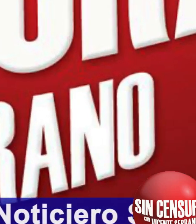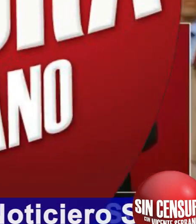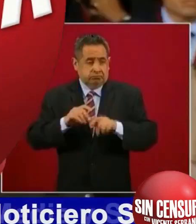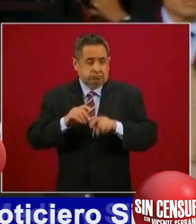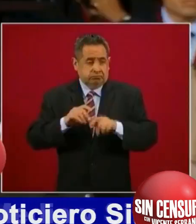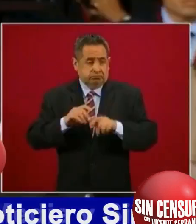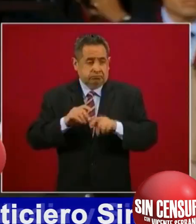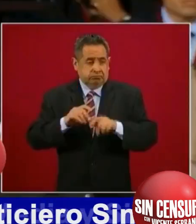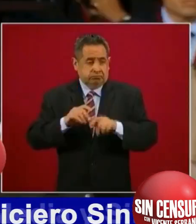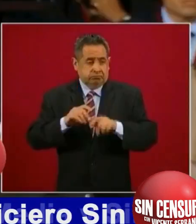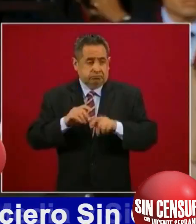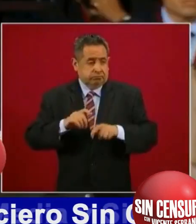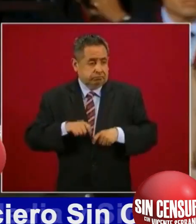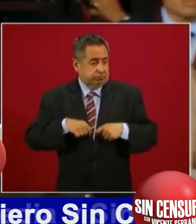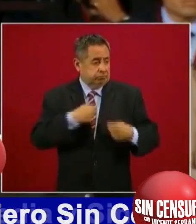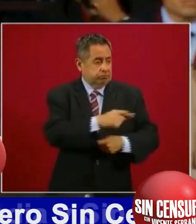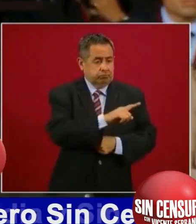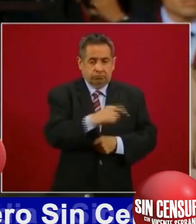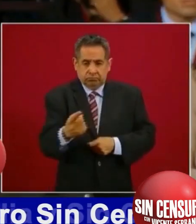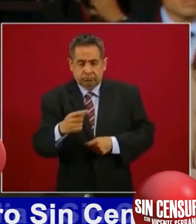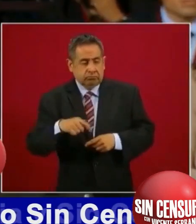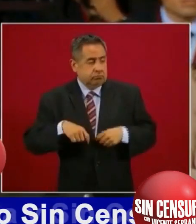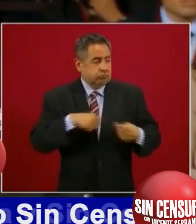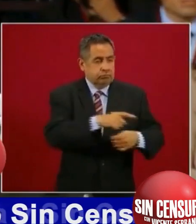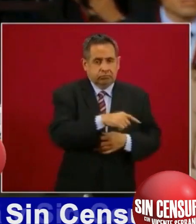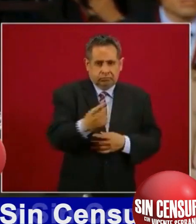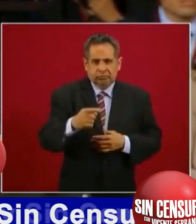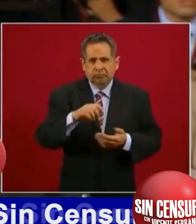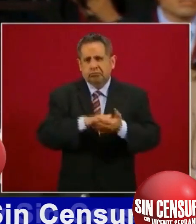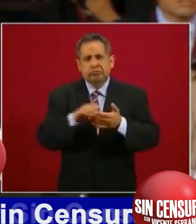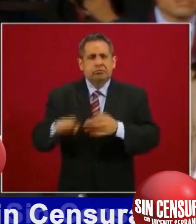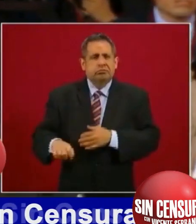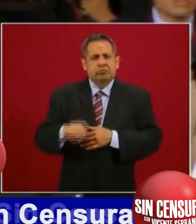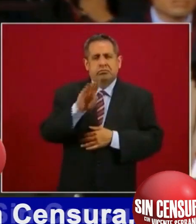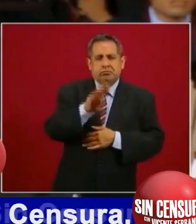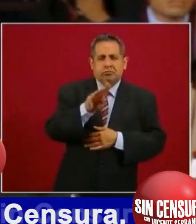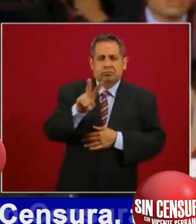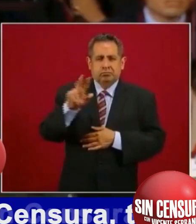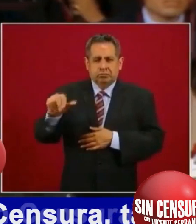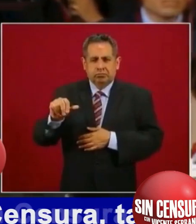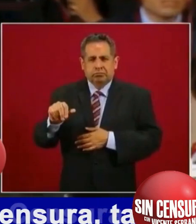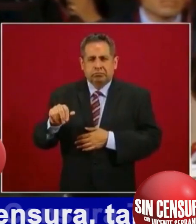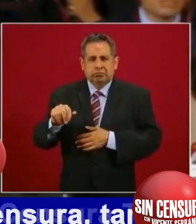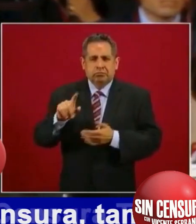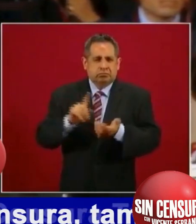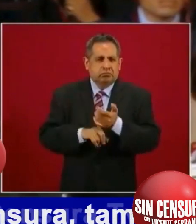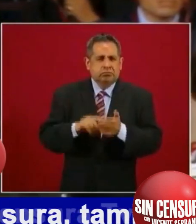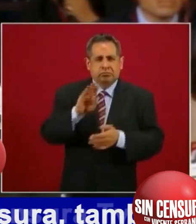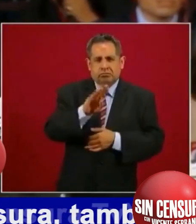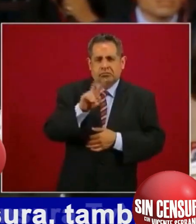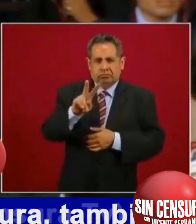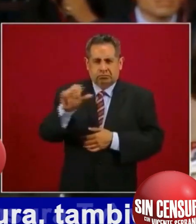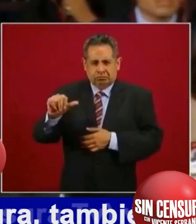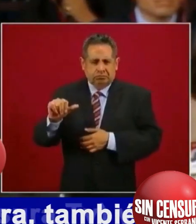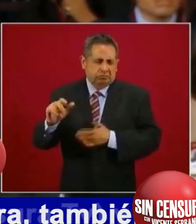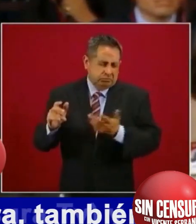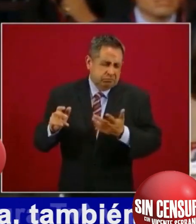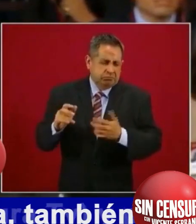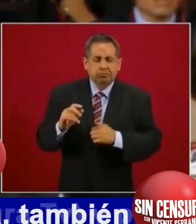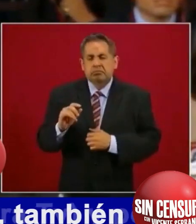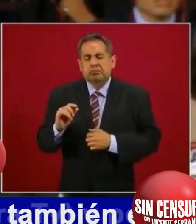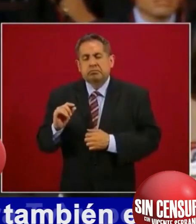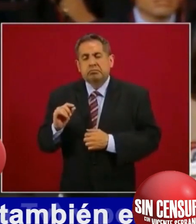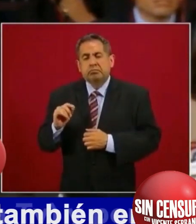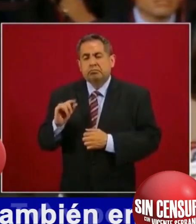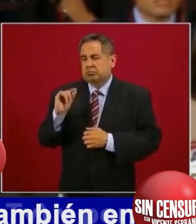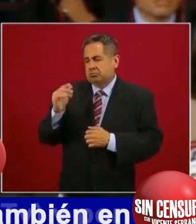en BBVA Bancomer. BBVA, antes Bancomer, ya no se llama así, es BBVA, este banco que